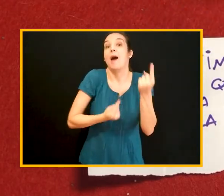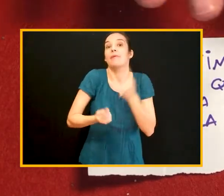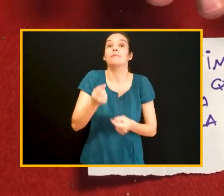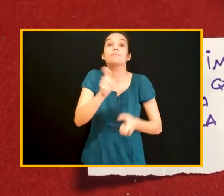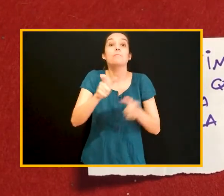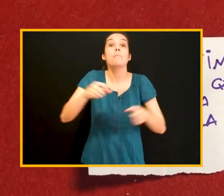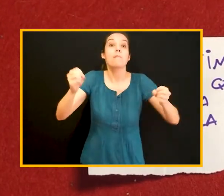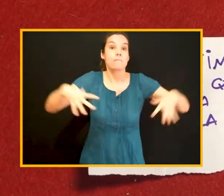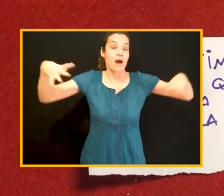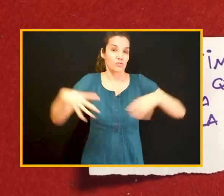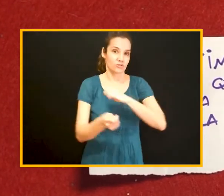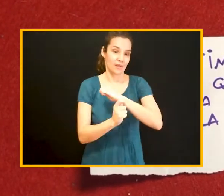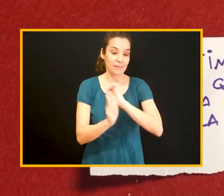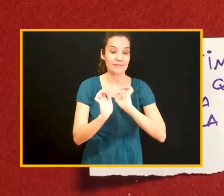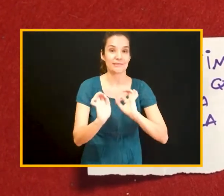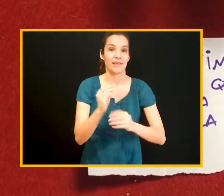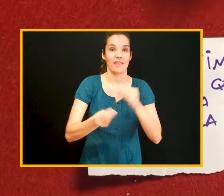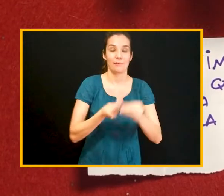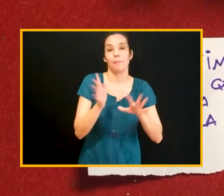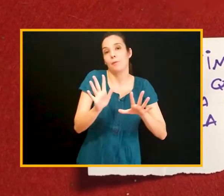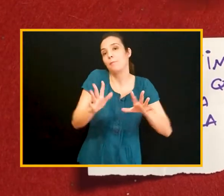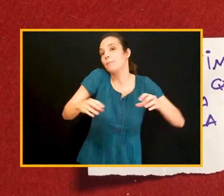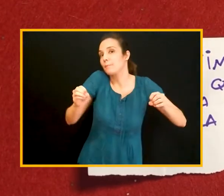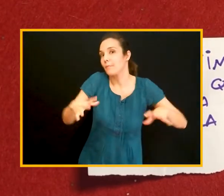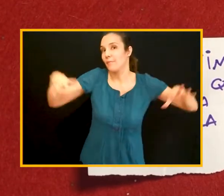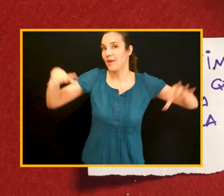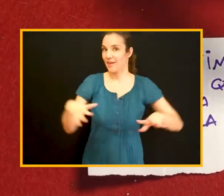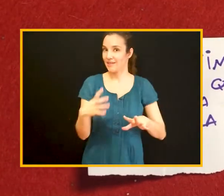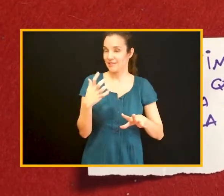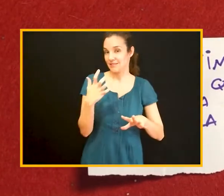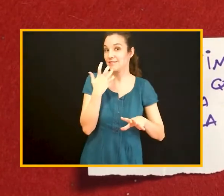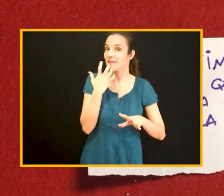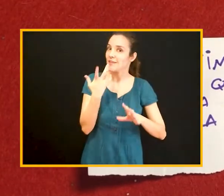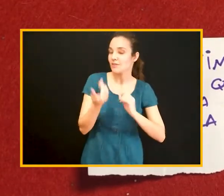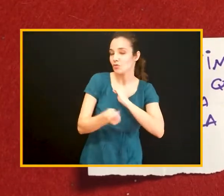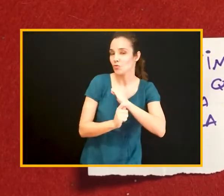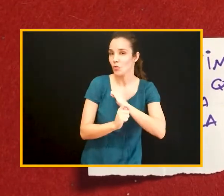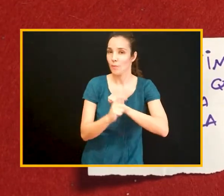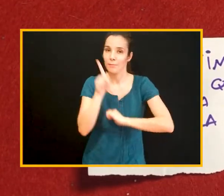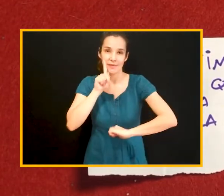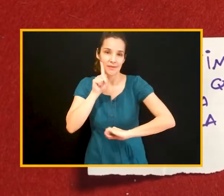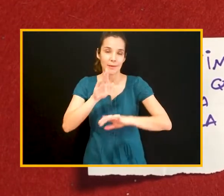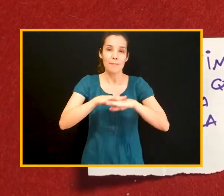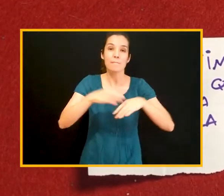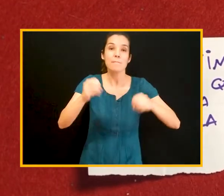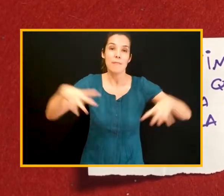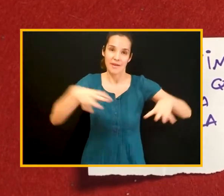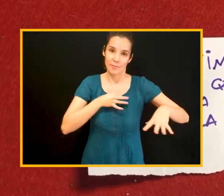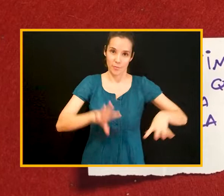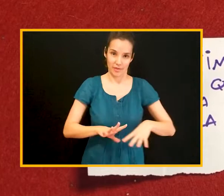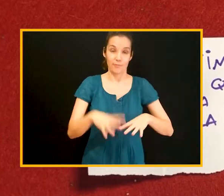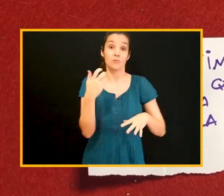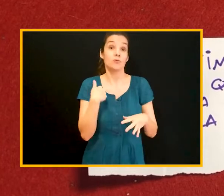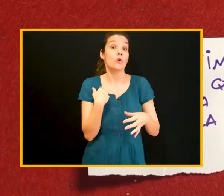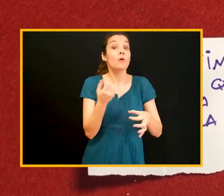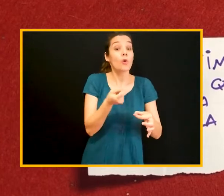bueno, no pasa nada. Esto, en magia, si se hace solamente para magia, se puede dejar pasar. Pinté la 1, pinté la 2, pinté la 3, pinté la